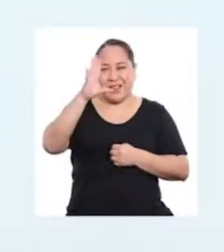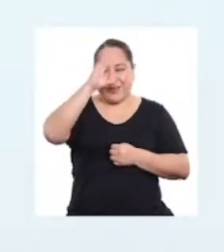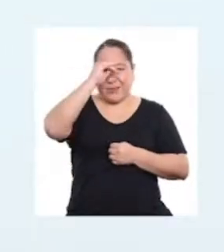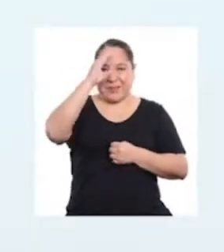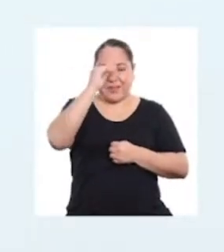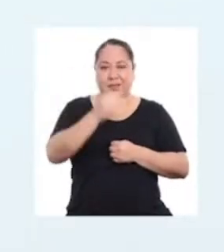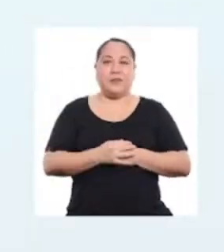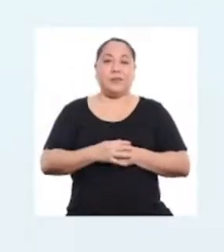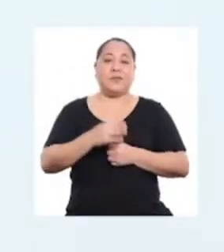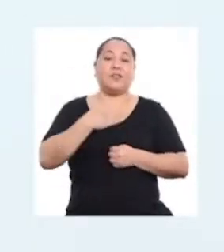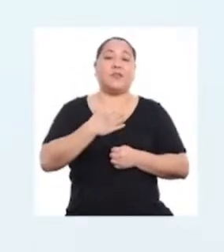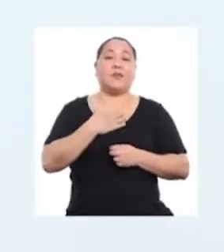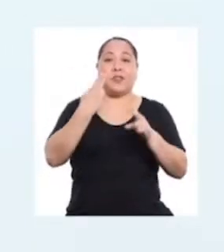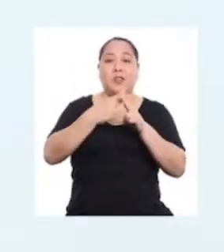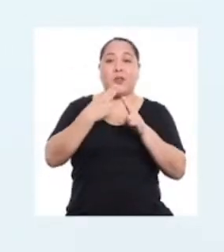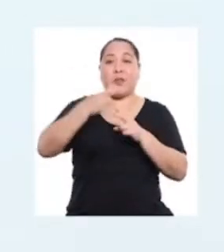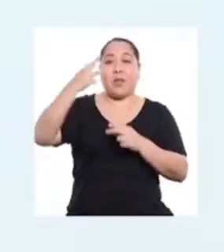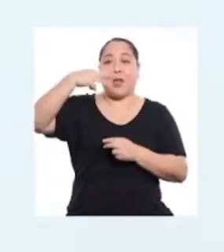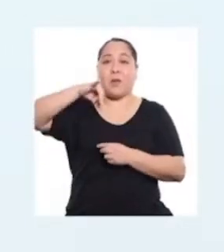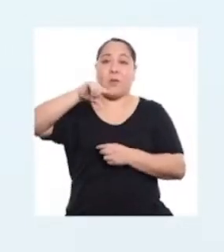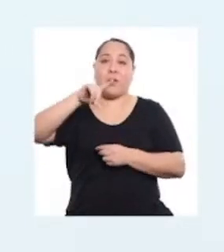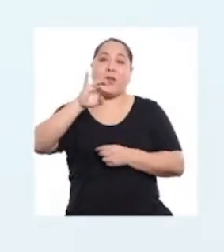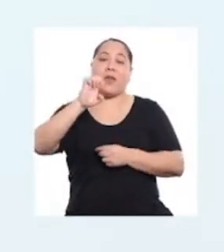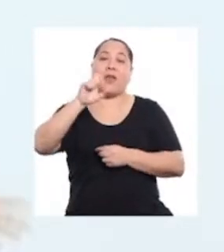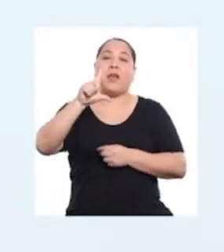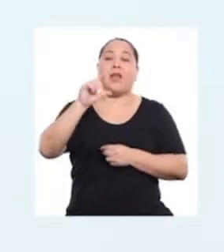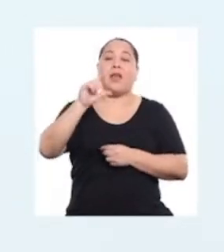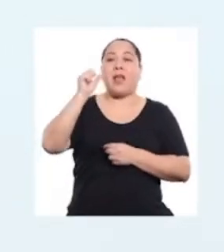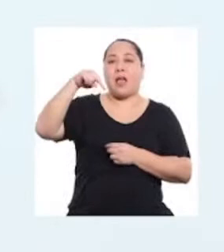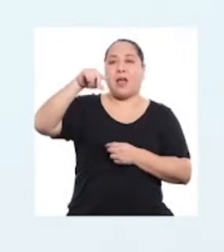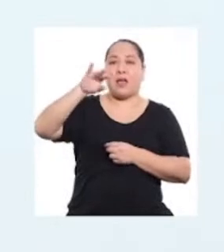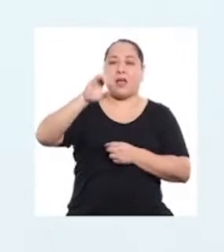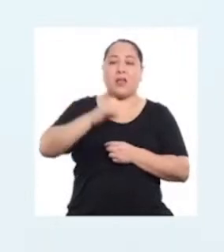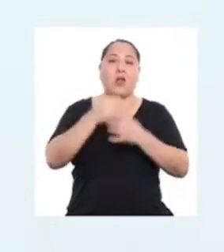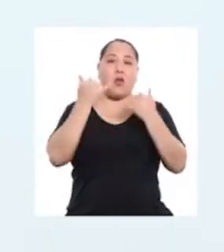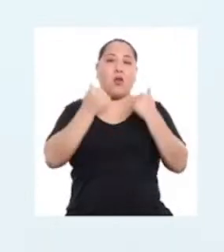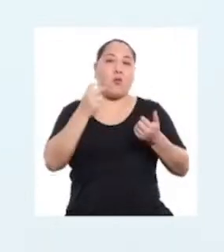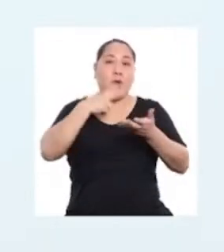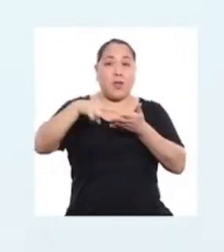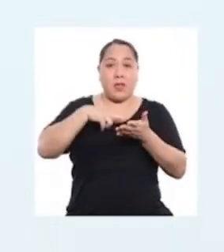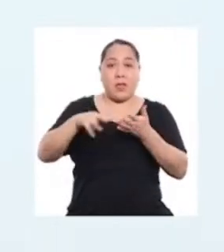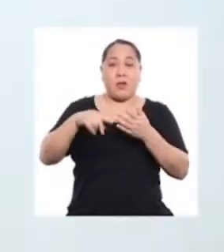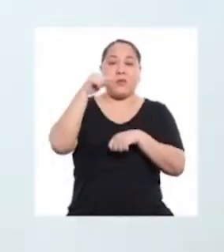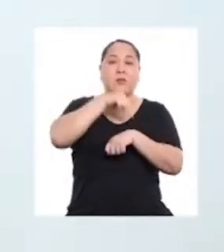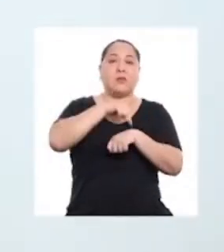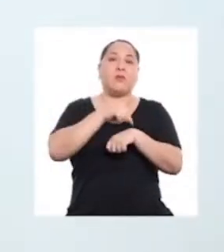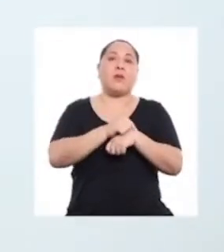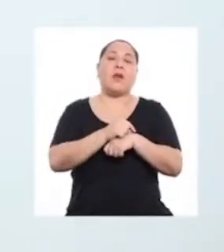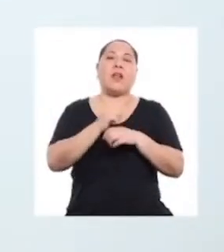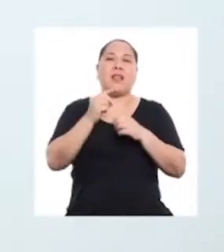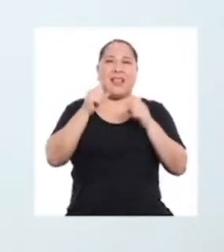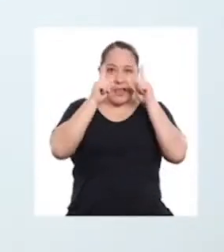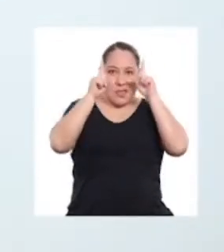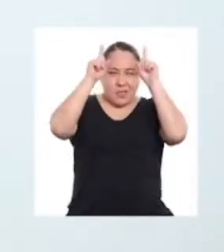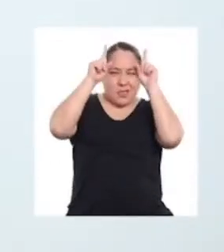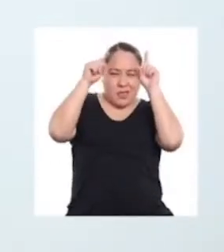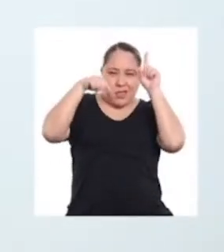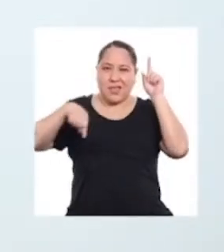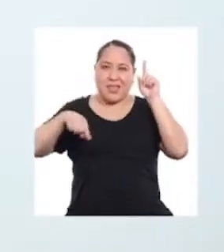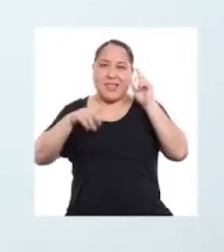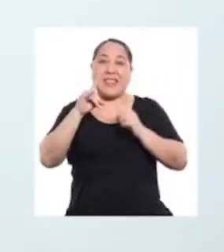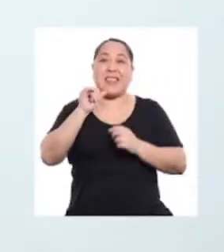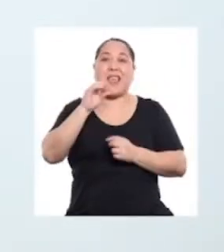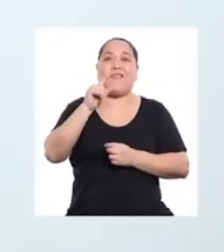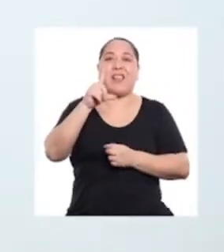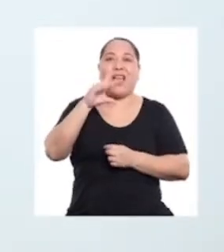Hola chicas y chicos, soy Miguel Ángel y hoy bailaremos al ritmo de La Diablada. Iniciaremos aprendiendo los